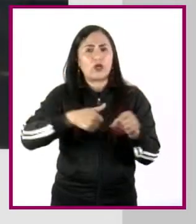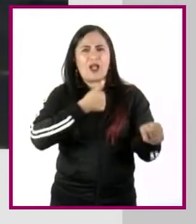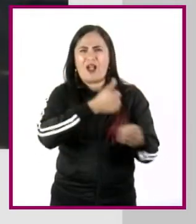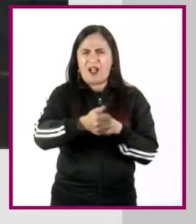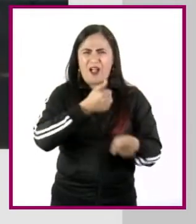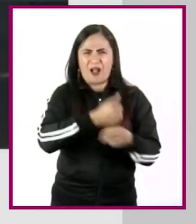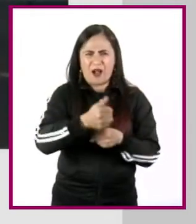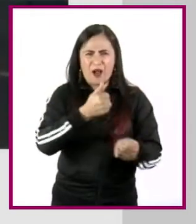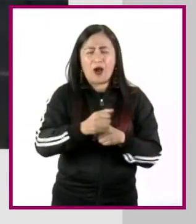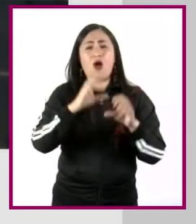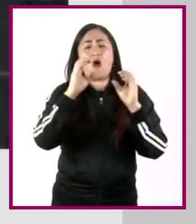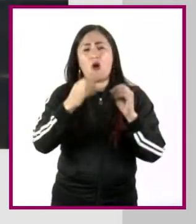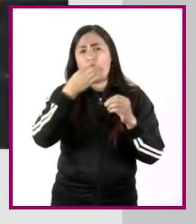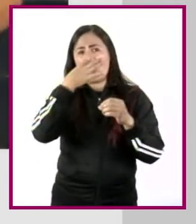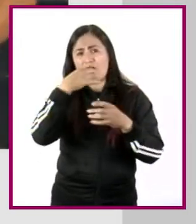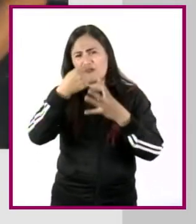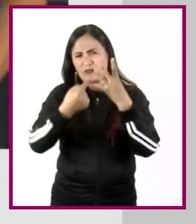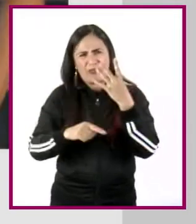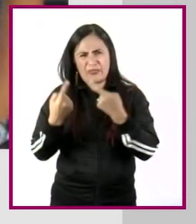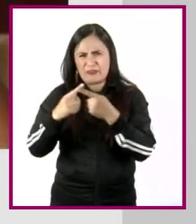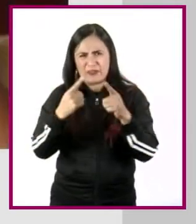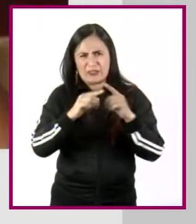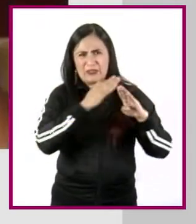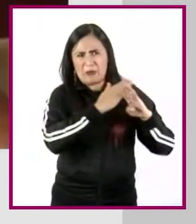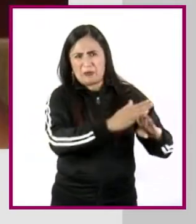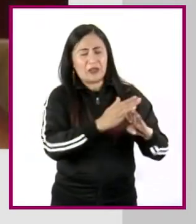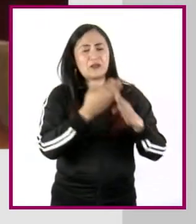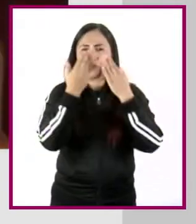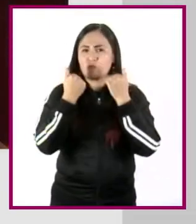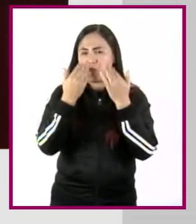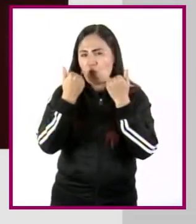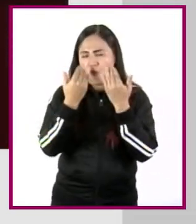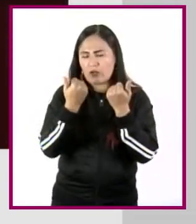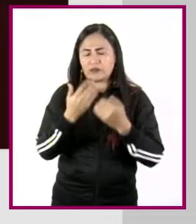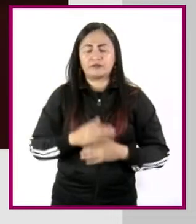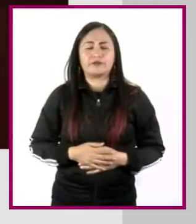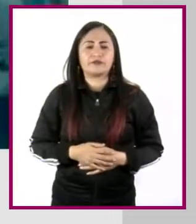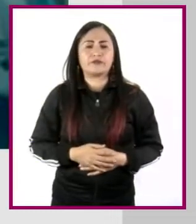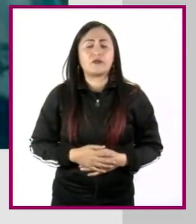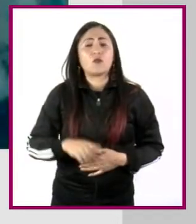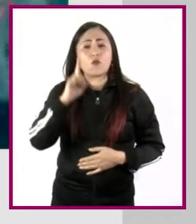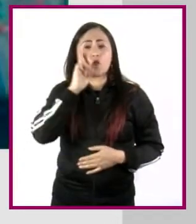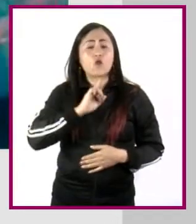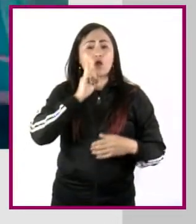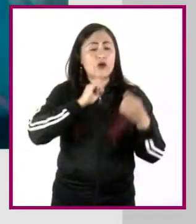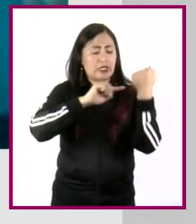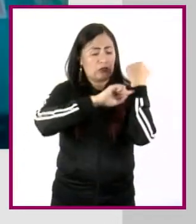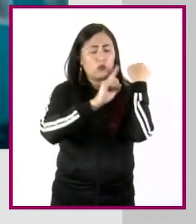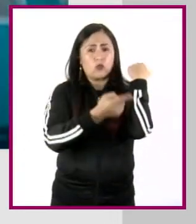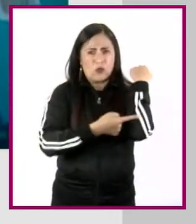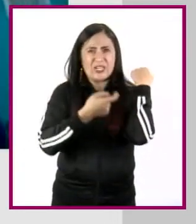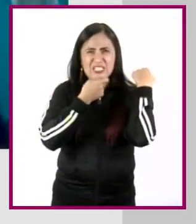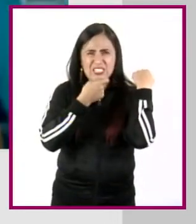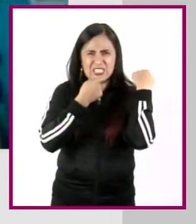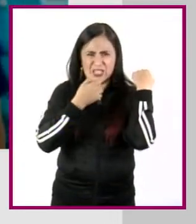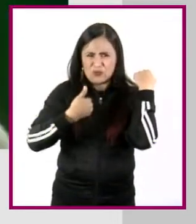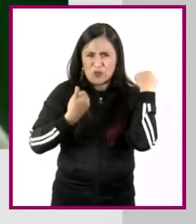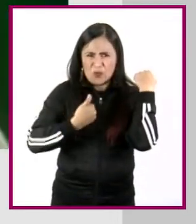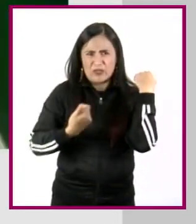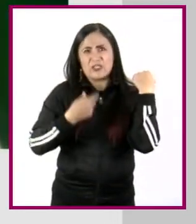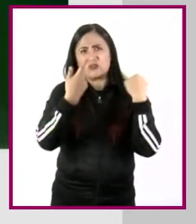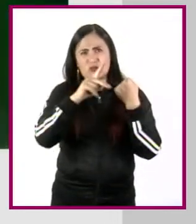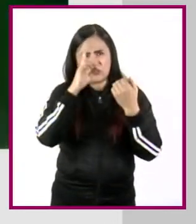de anticoncepción e higiene sexual. Hay que decir que el embarazo de niñas y adolescentes es una violación directa a sus